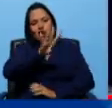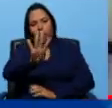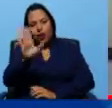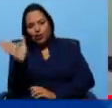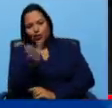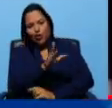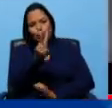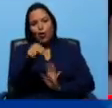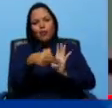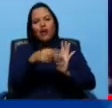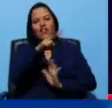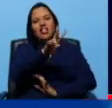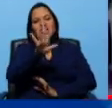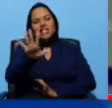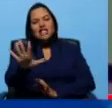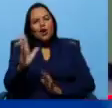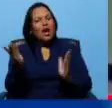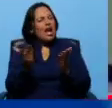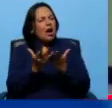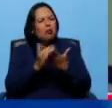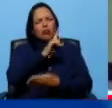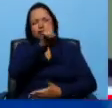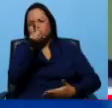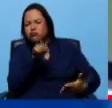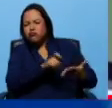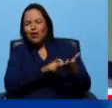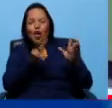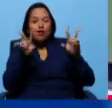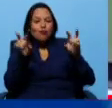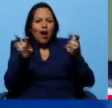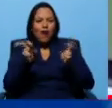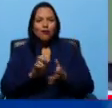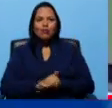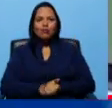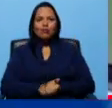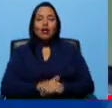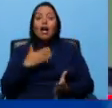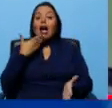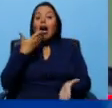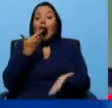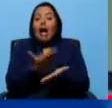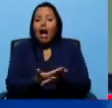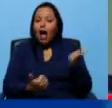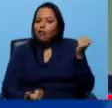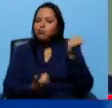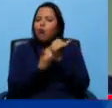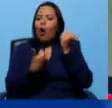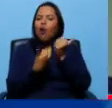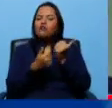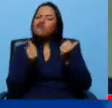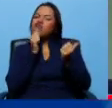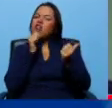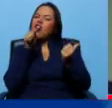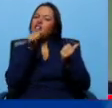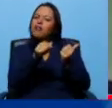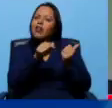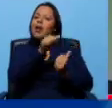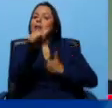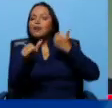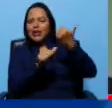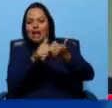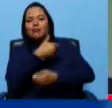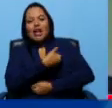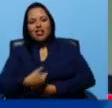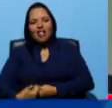2024-2025 con un colegio totalmente nuevo. Gracias al apoyo de nuestra